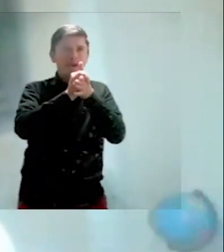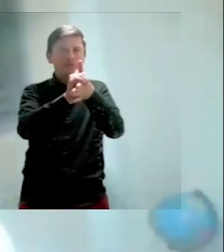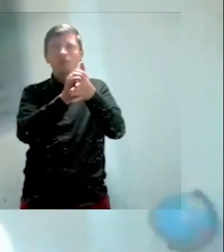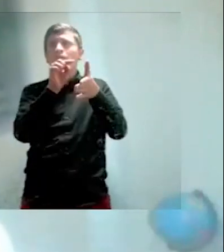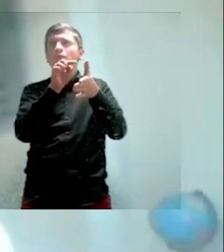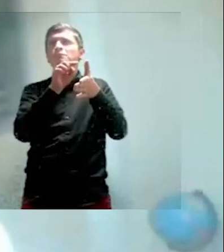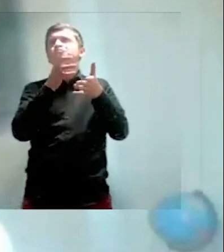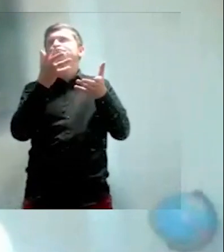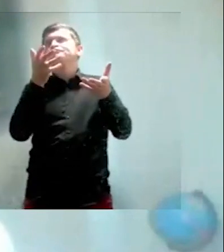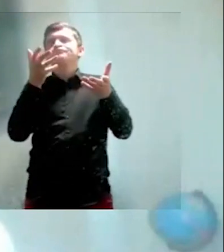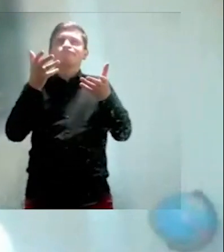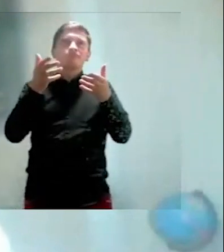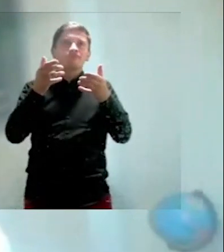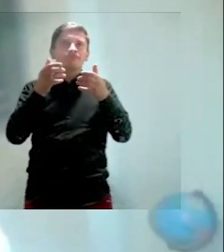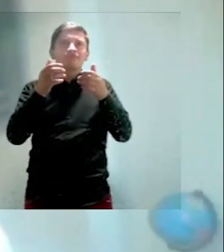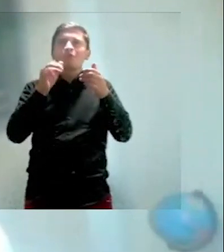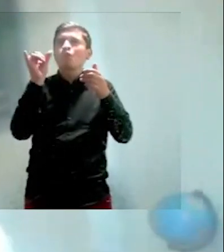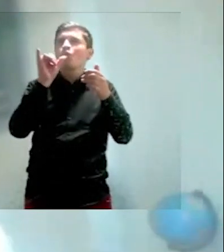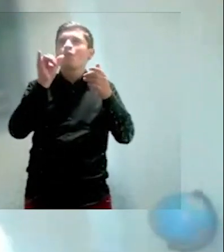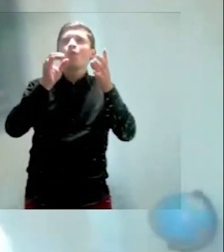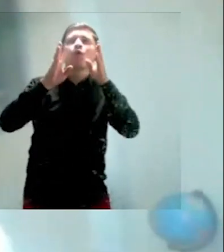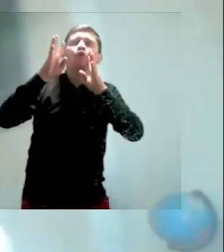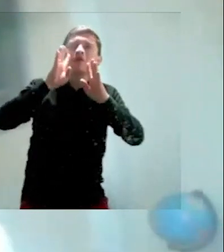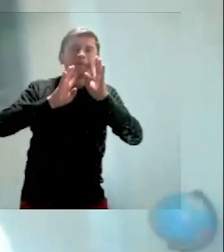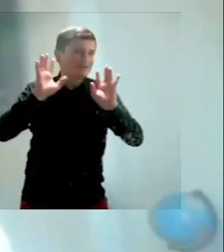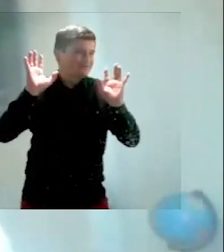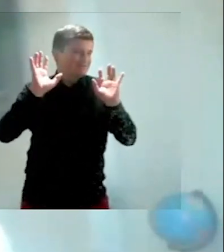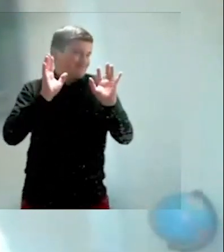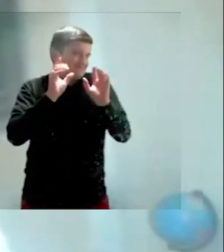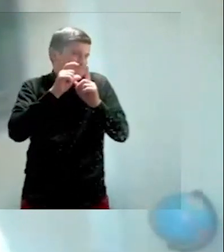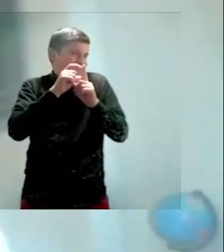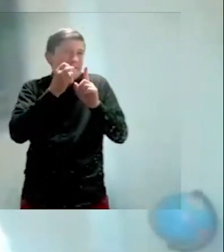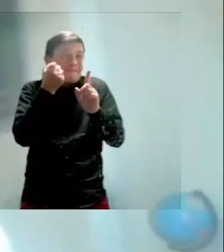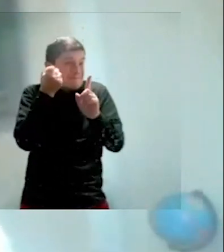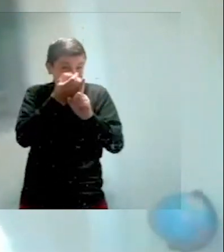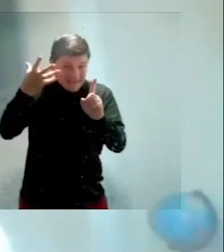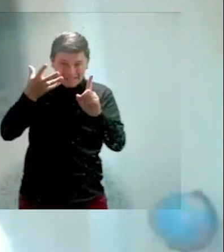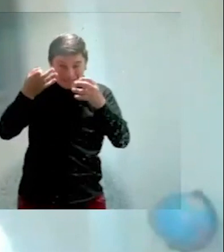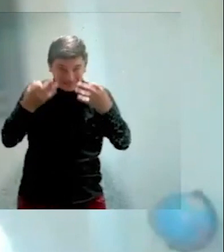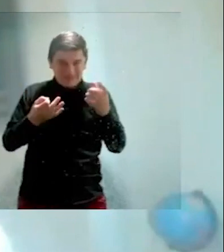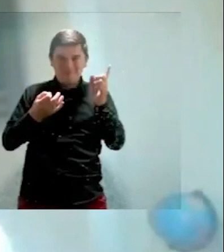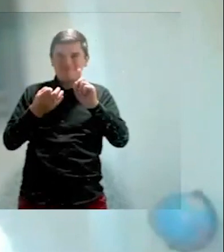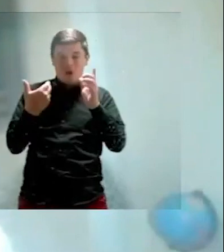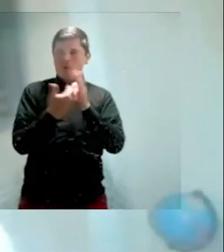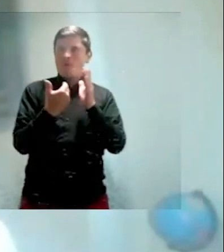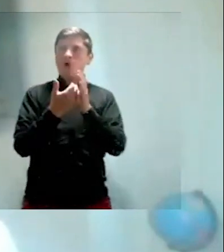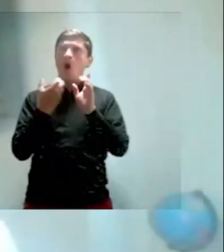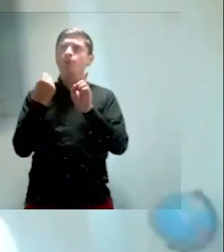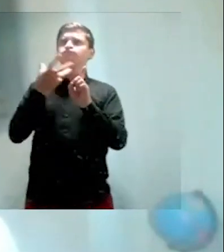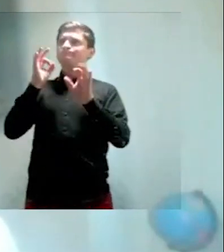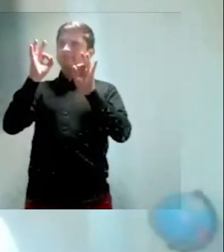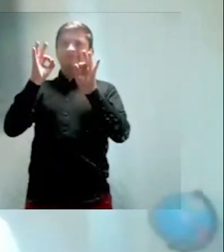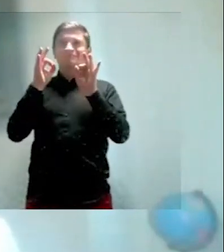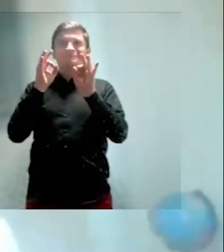su argumentación a lo largo de estos 30 años o 20 años quizá, en